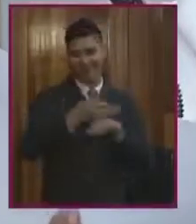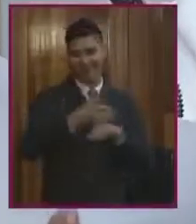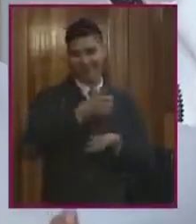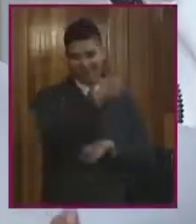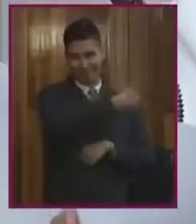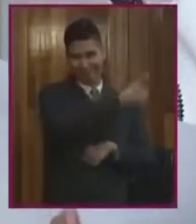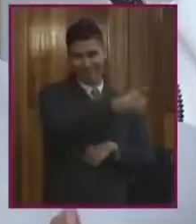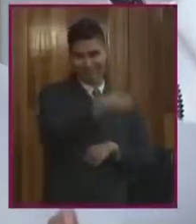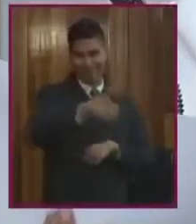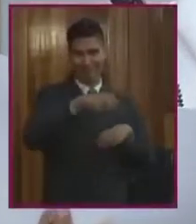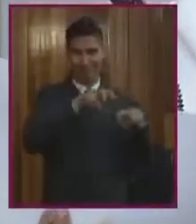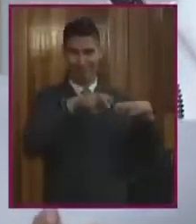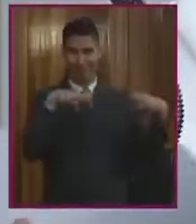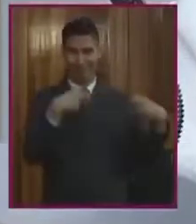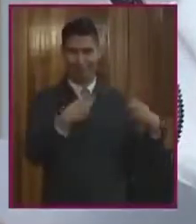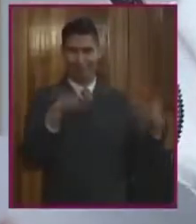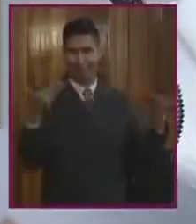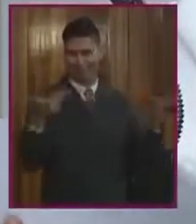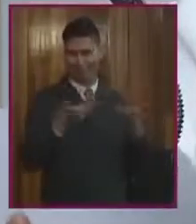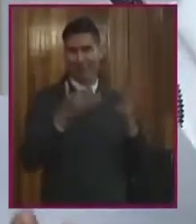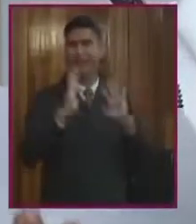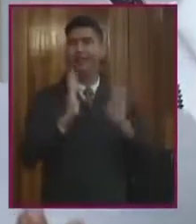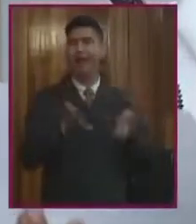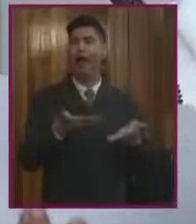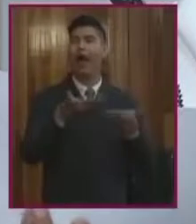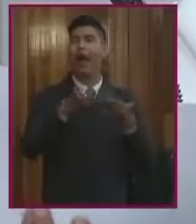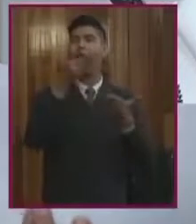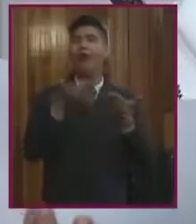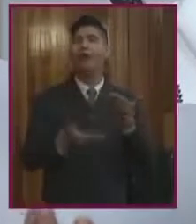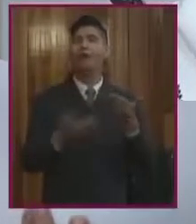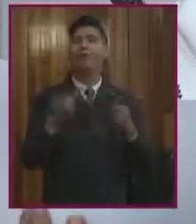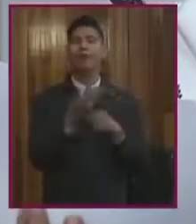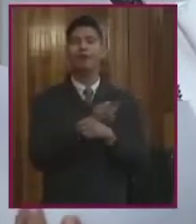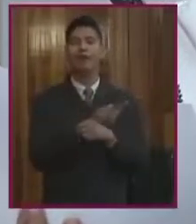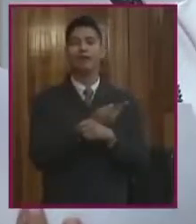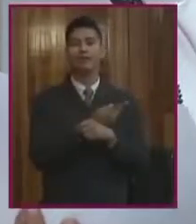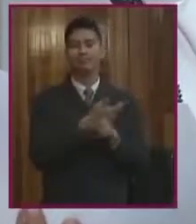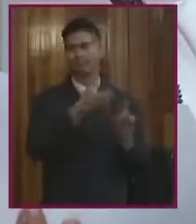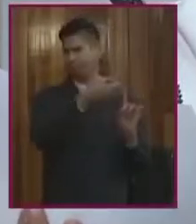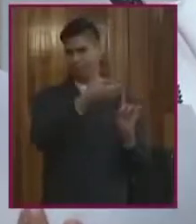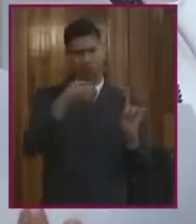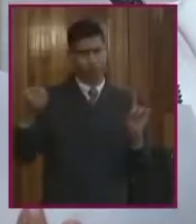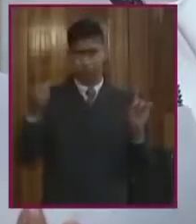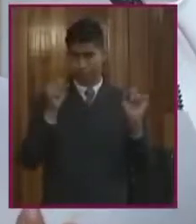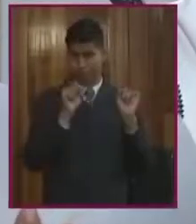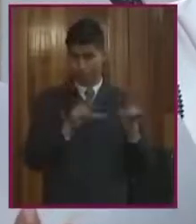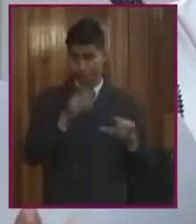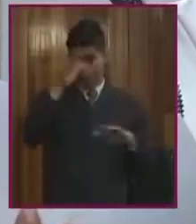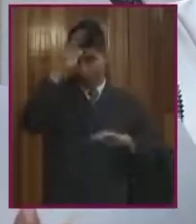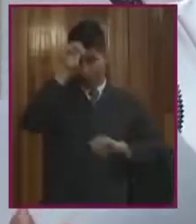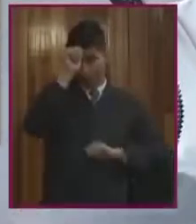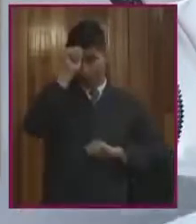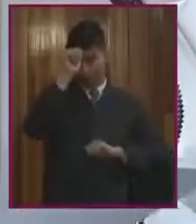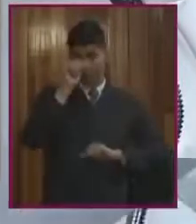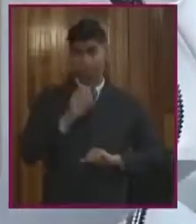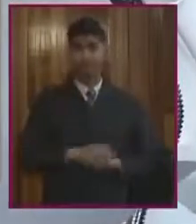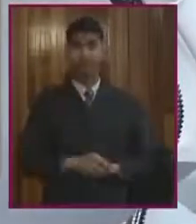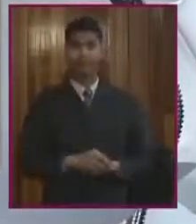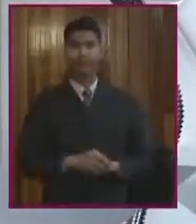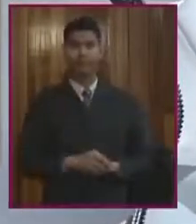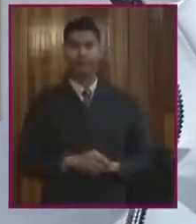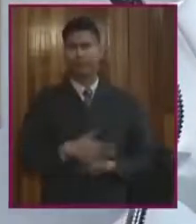los participantes de esta mesa. ¿Qué les parece si nuestra participación es en el orden que aparecimos? Con